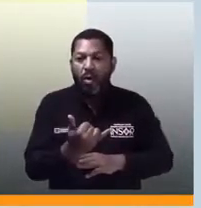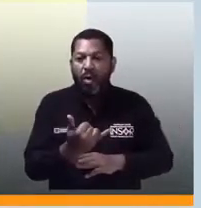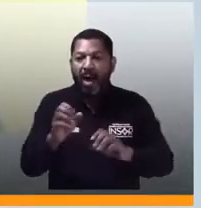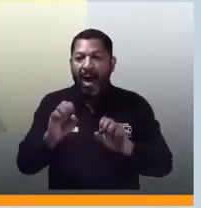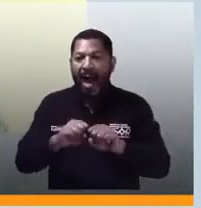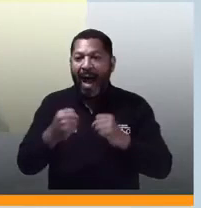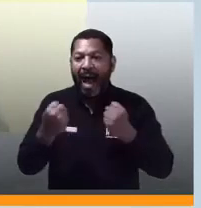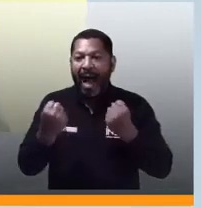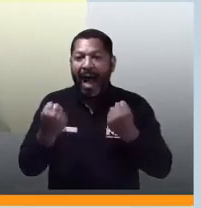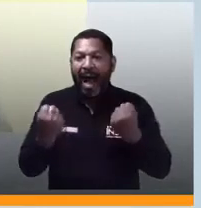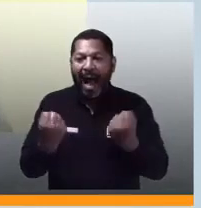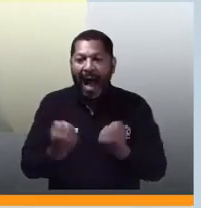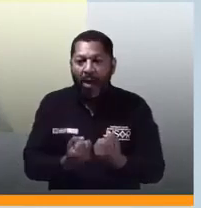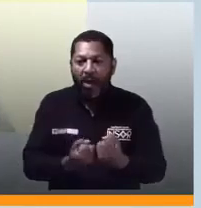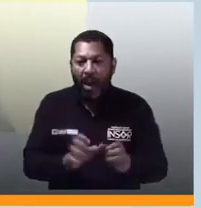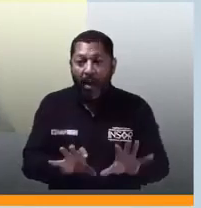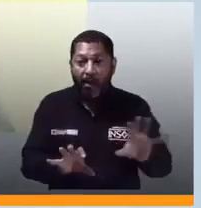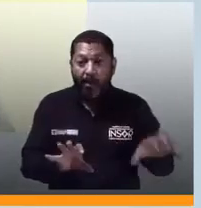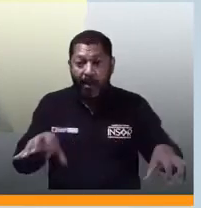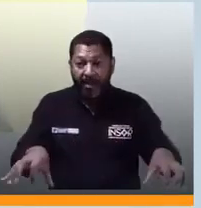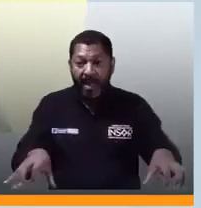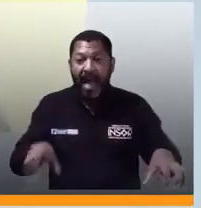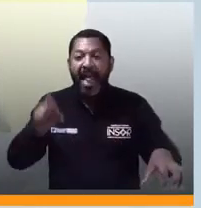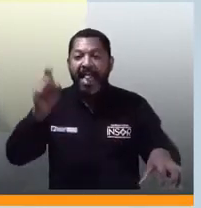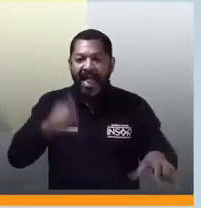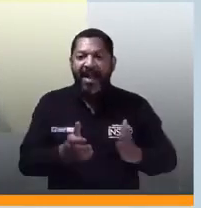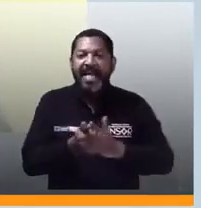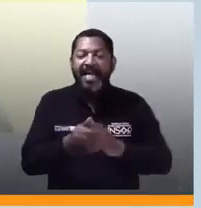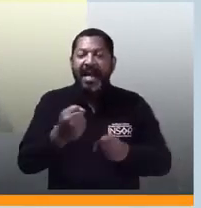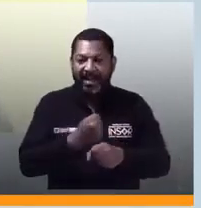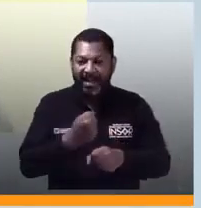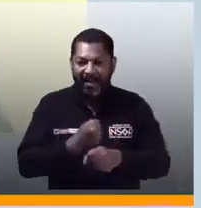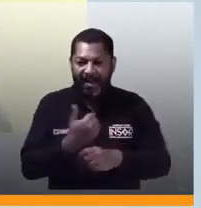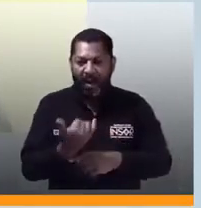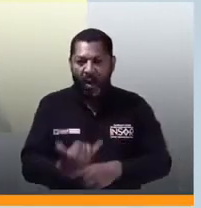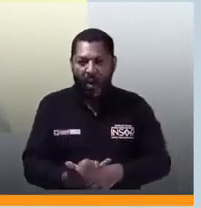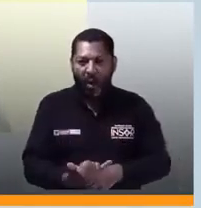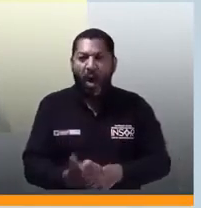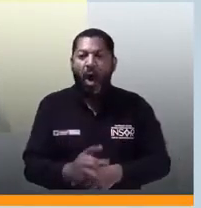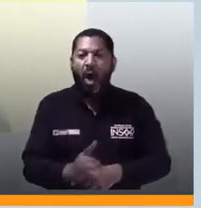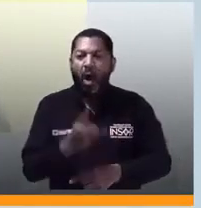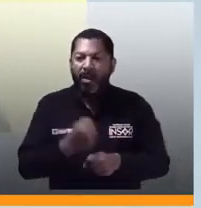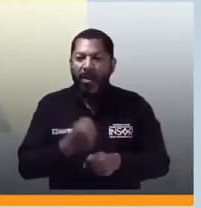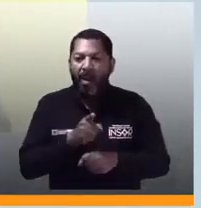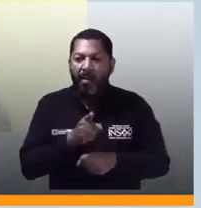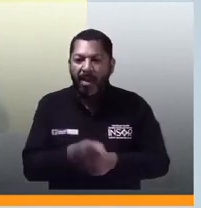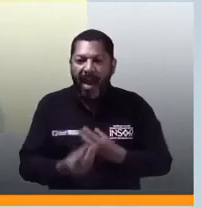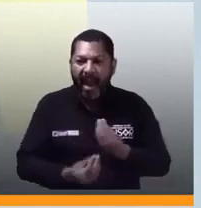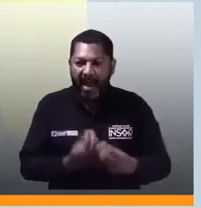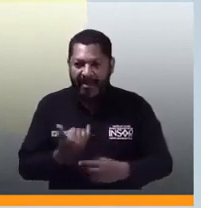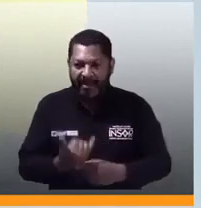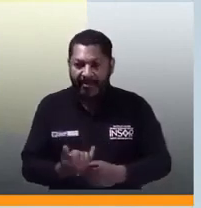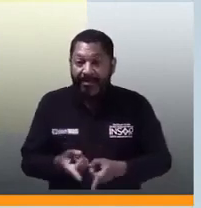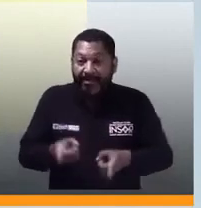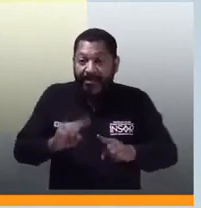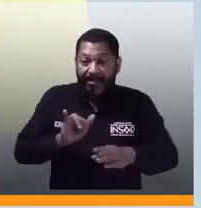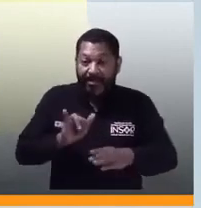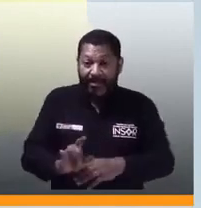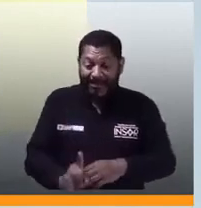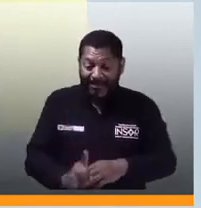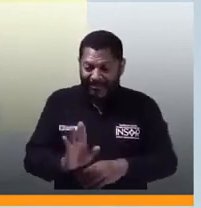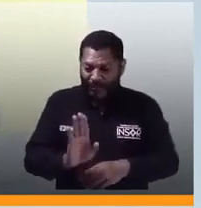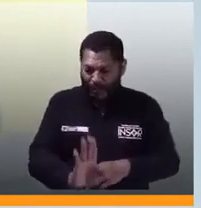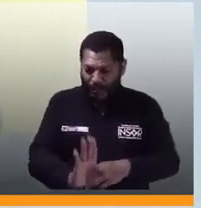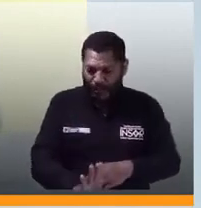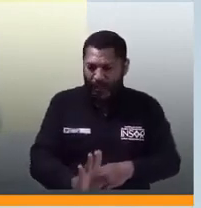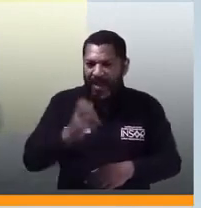actividad académica, es que el estudiante tenga una guía de trabajo de qué hacer con esos elementos, y también una rúbrica es cómo se le va a